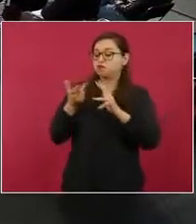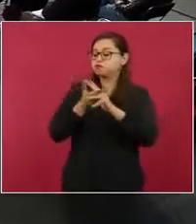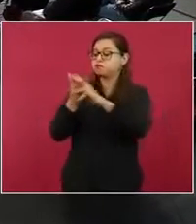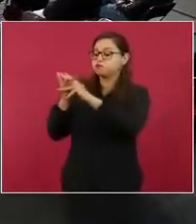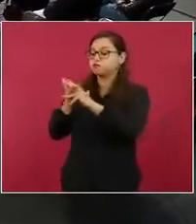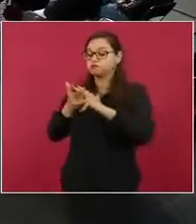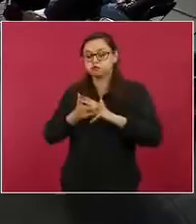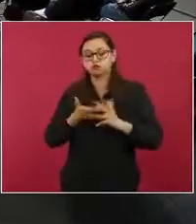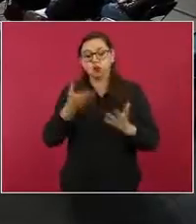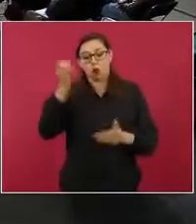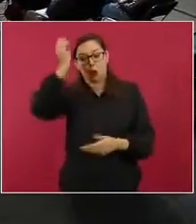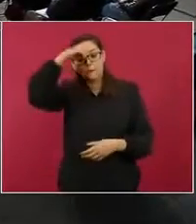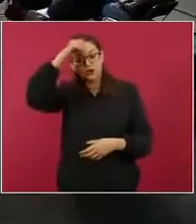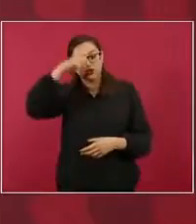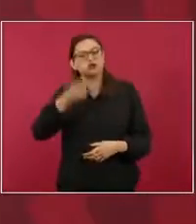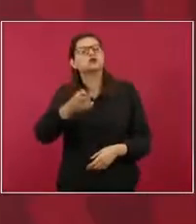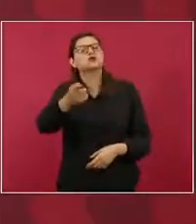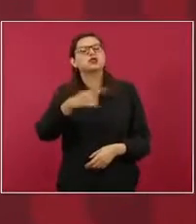me pareció